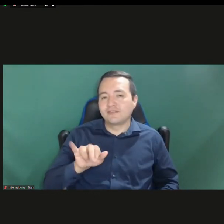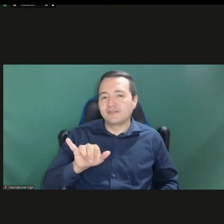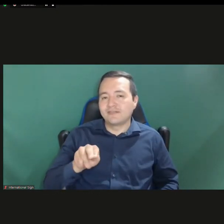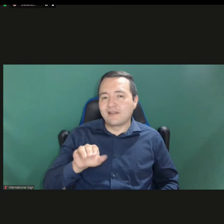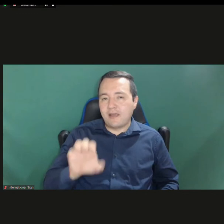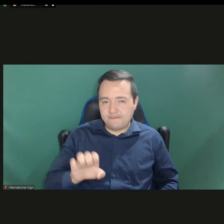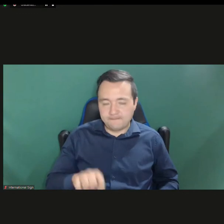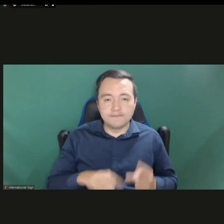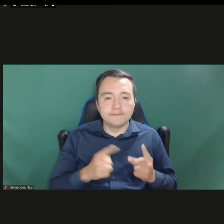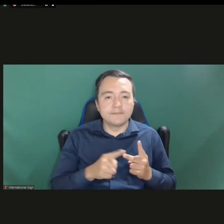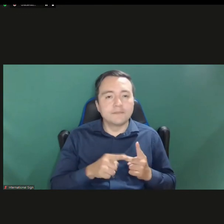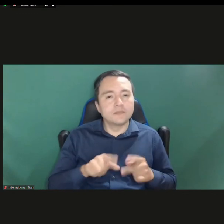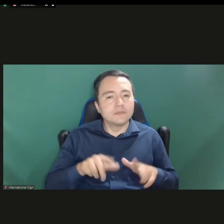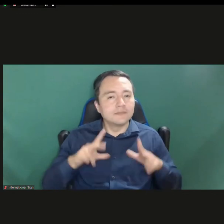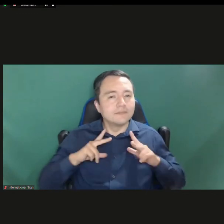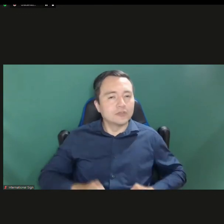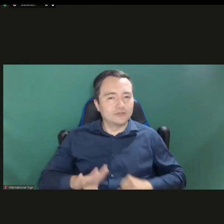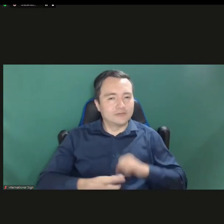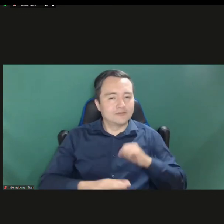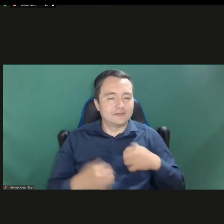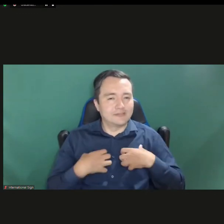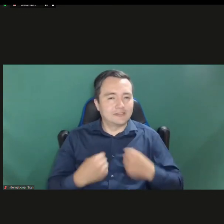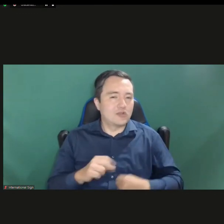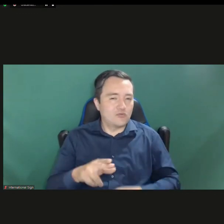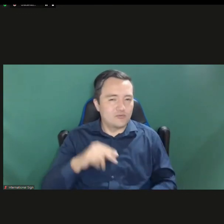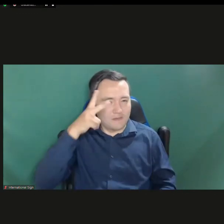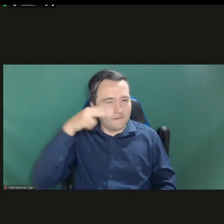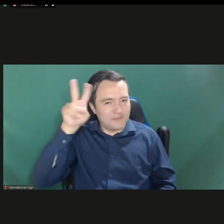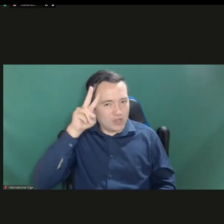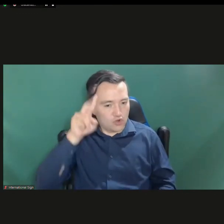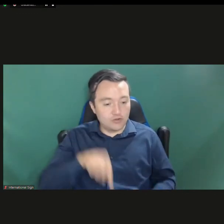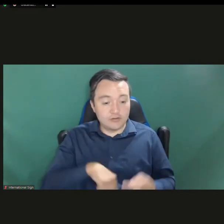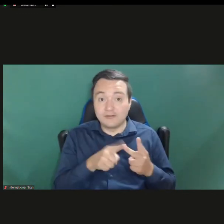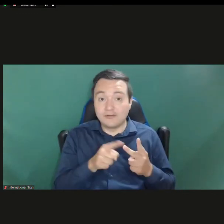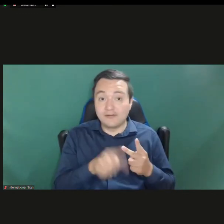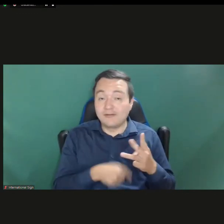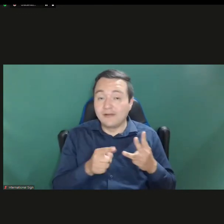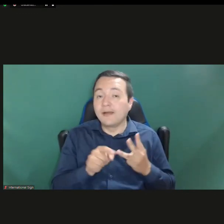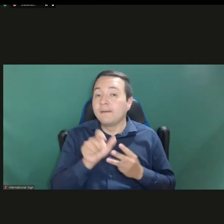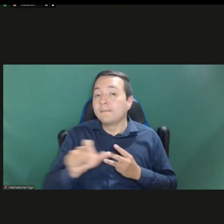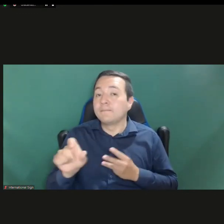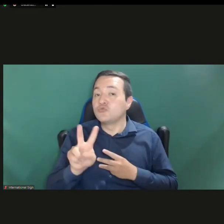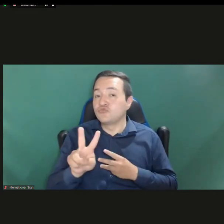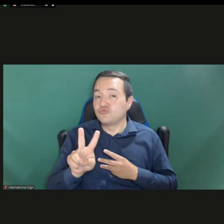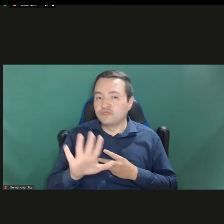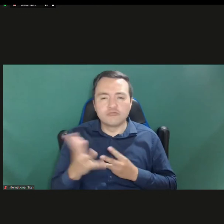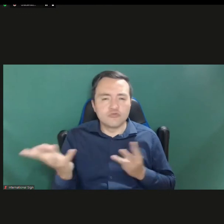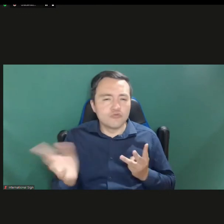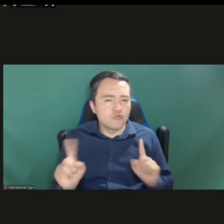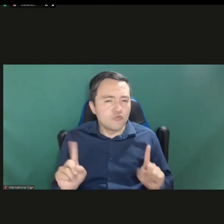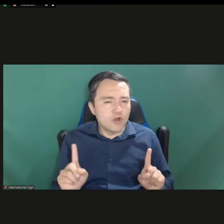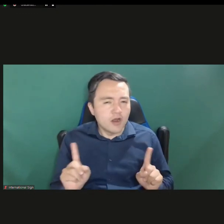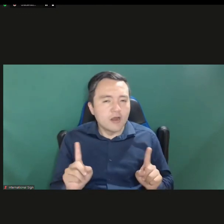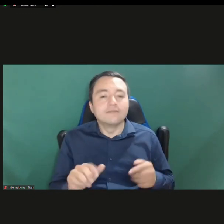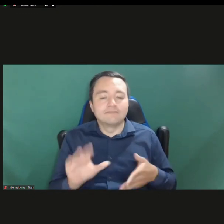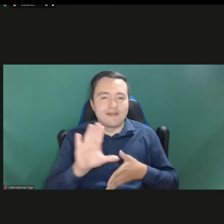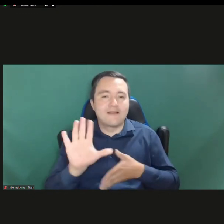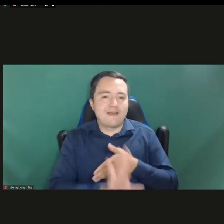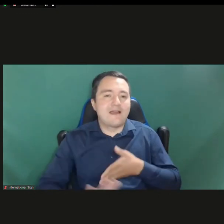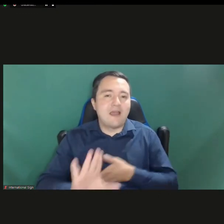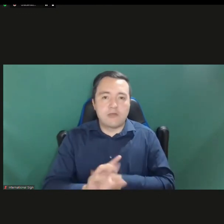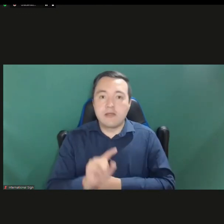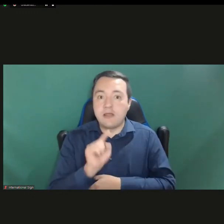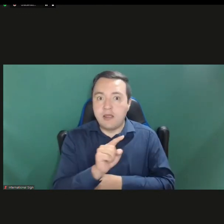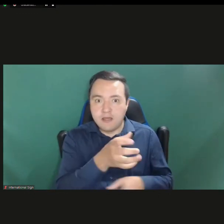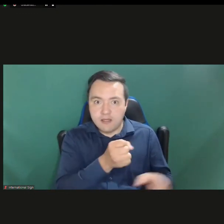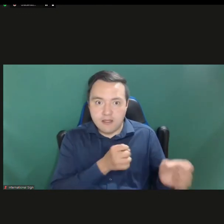salud de méxico y ahora vamos a contar con dos representantes de la región de las américas que tienen mucha experiencia en este tiempo y que